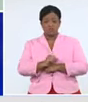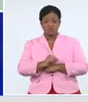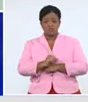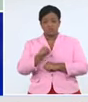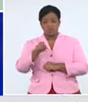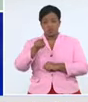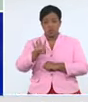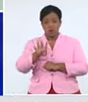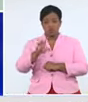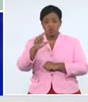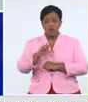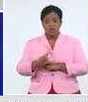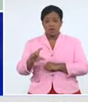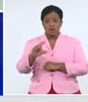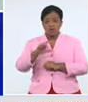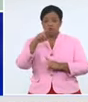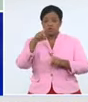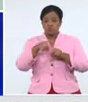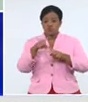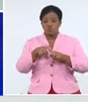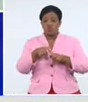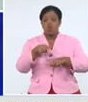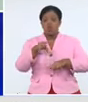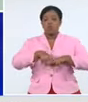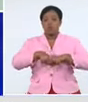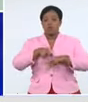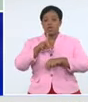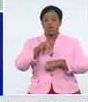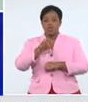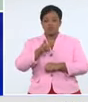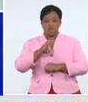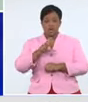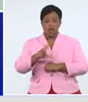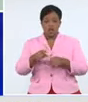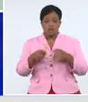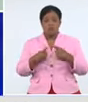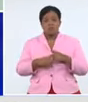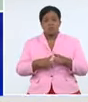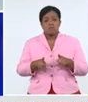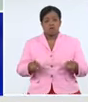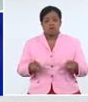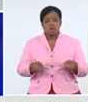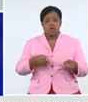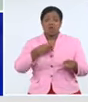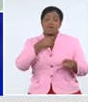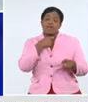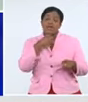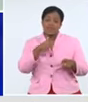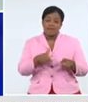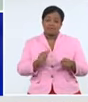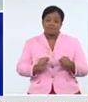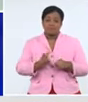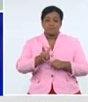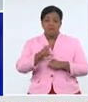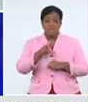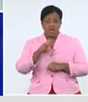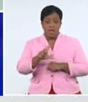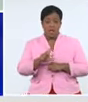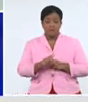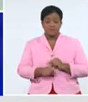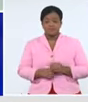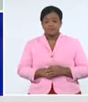725,4, Camagüey, Las Tunas, Holguín y Villa Clara, pero estamos hablando, por ejemplo, en el caso de Villa Clara, de una tasa